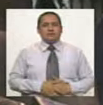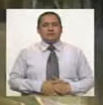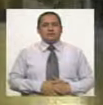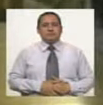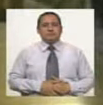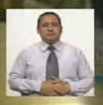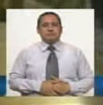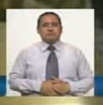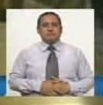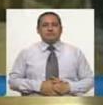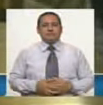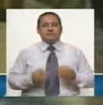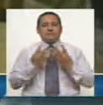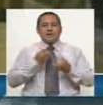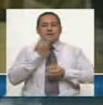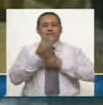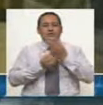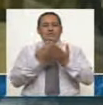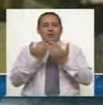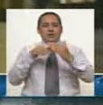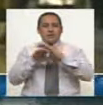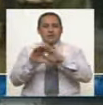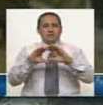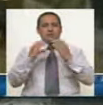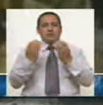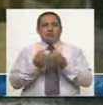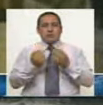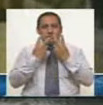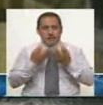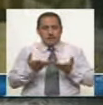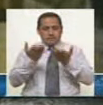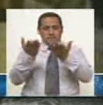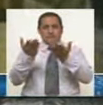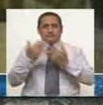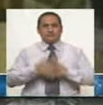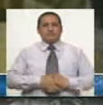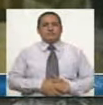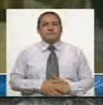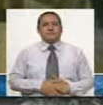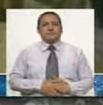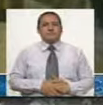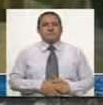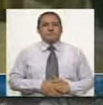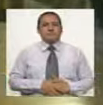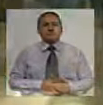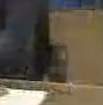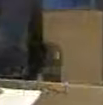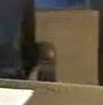Bien, Josefina, esa es la información desde el Palacio Legislativo. Seguimos contigo en Estudios Centrales.